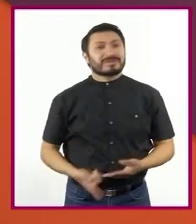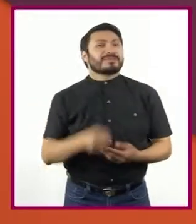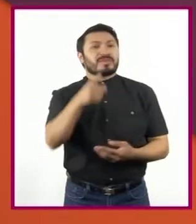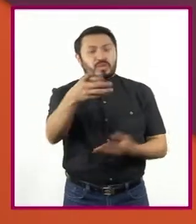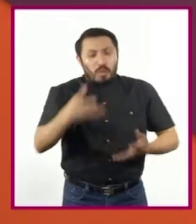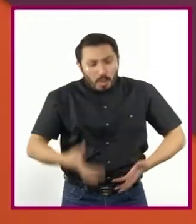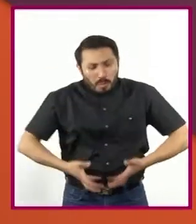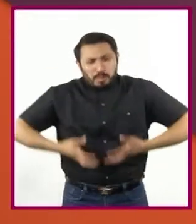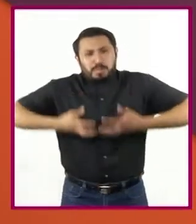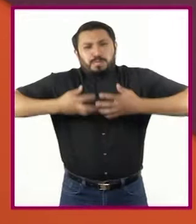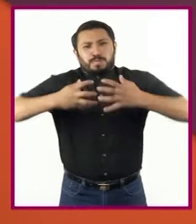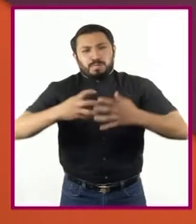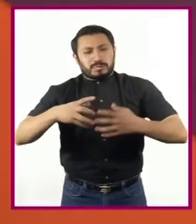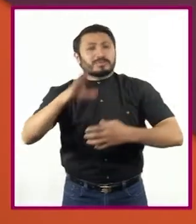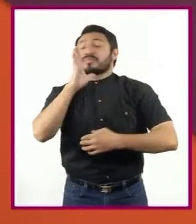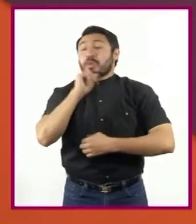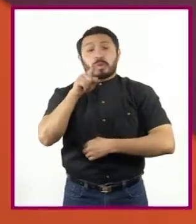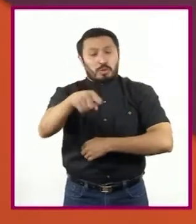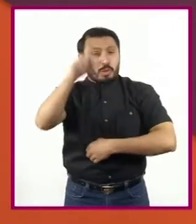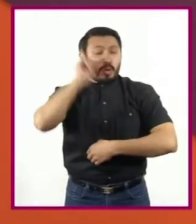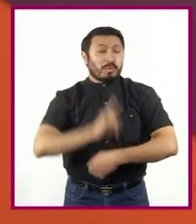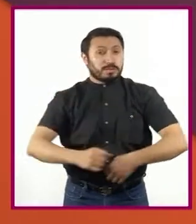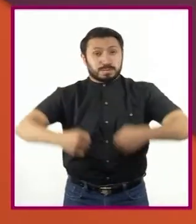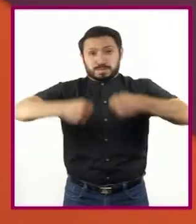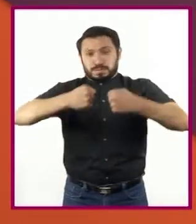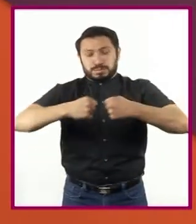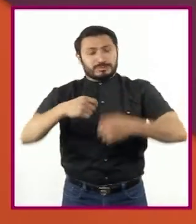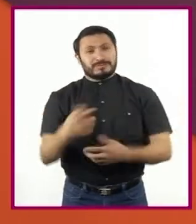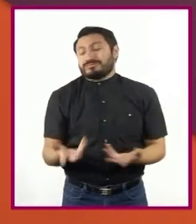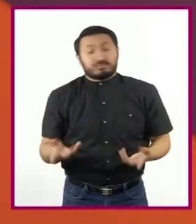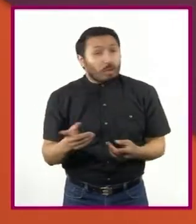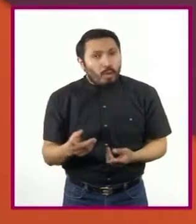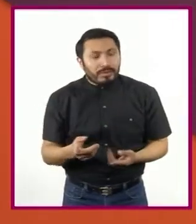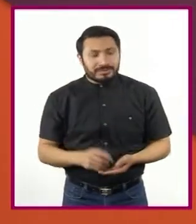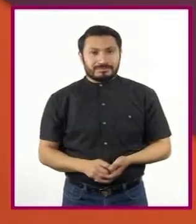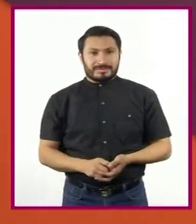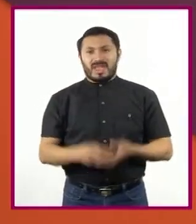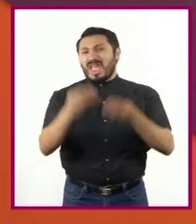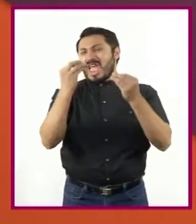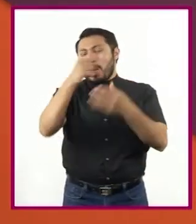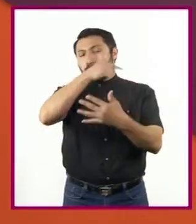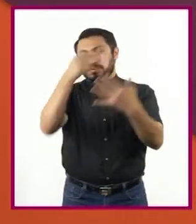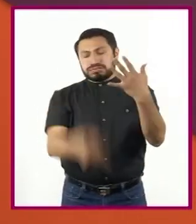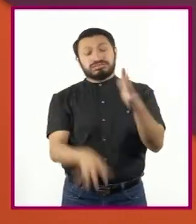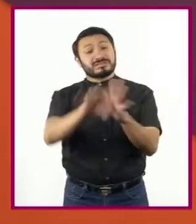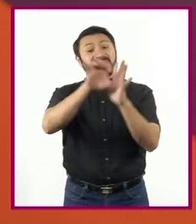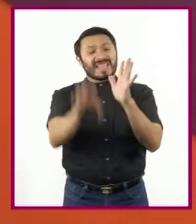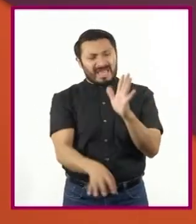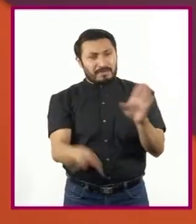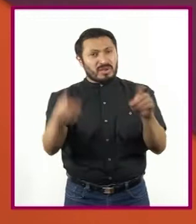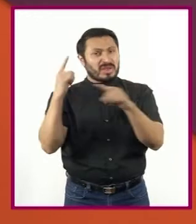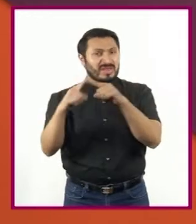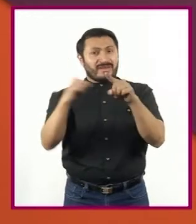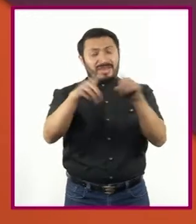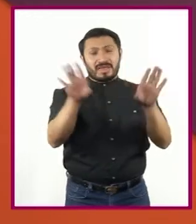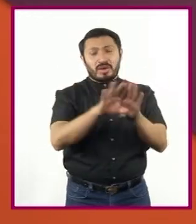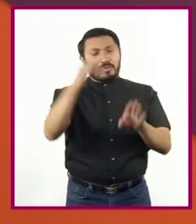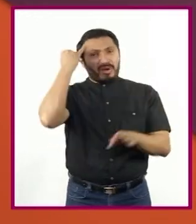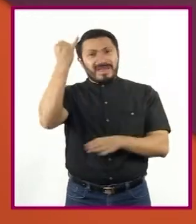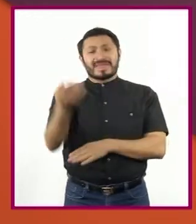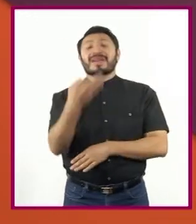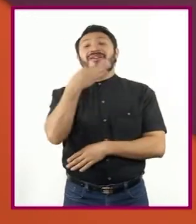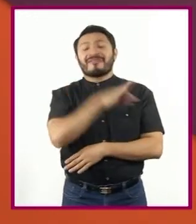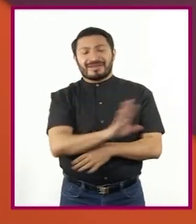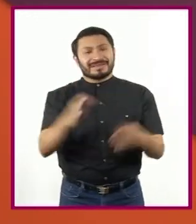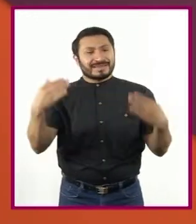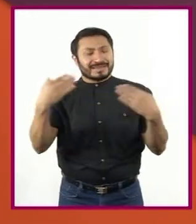cargar tanto porque eres mujer. Hay muchos ejemplos similares donde se tiene una idea preconcebida sobre el tipo de personas que deberían